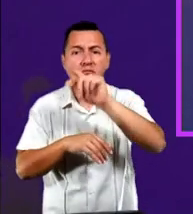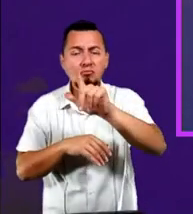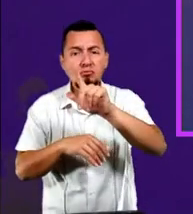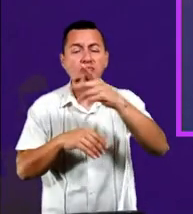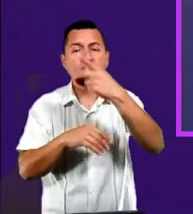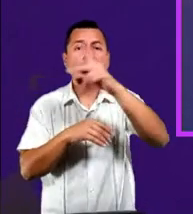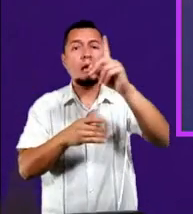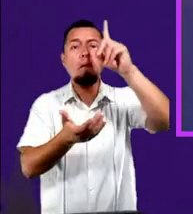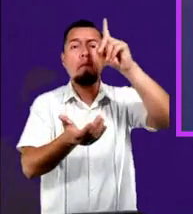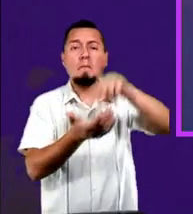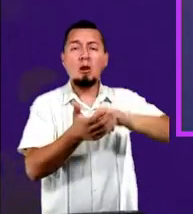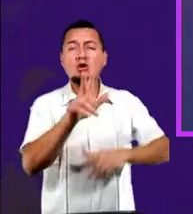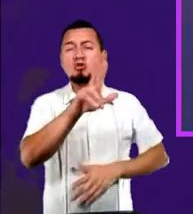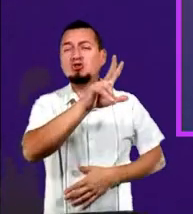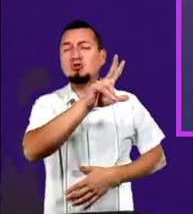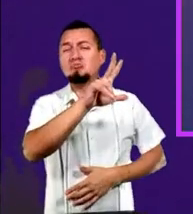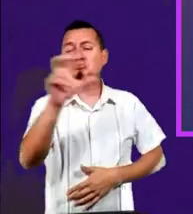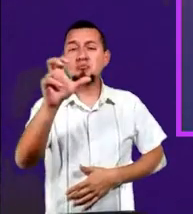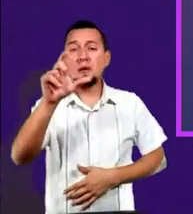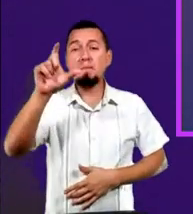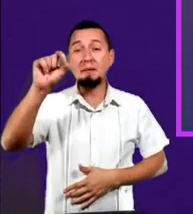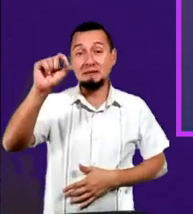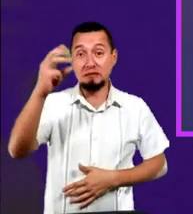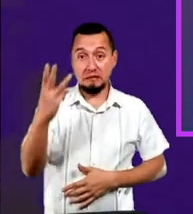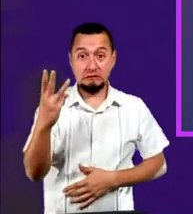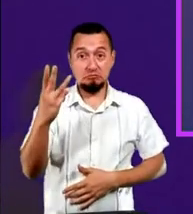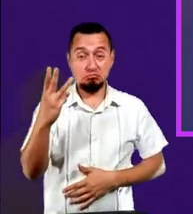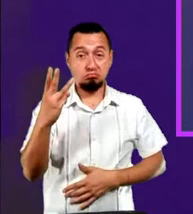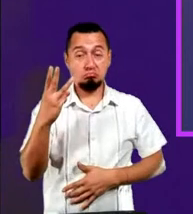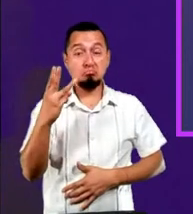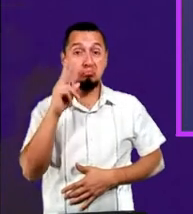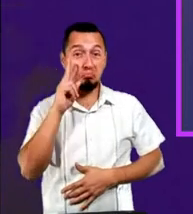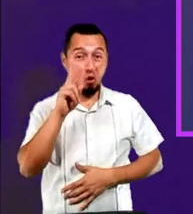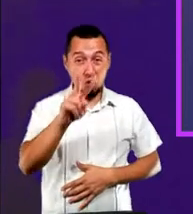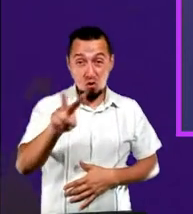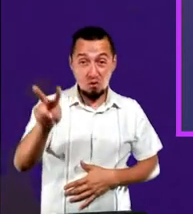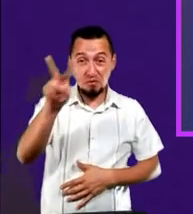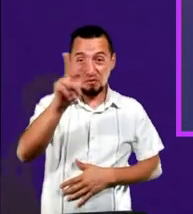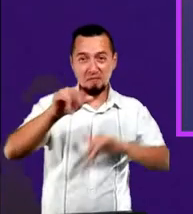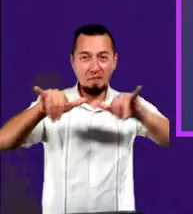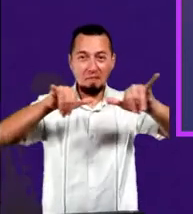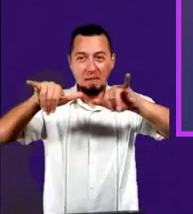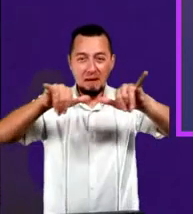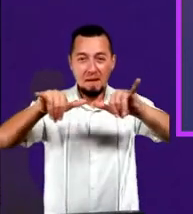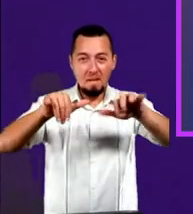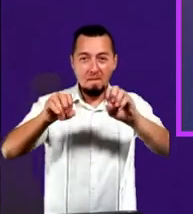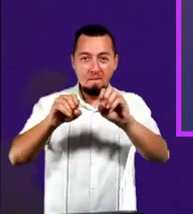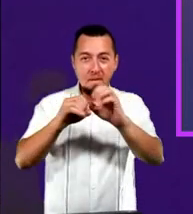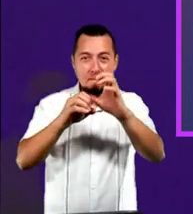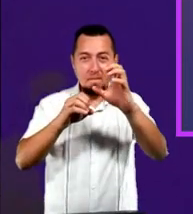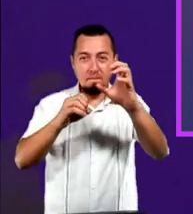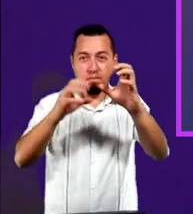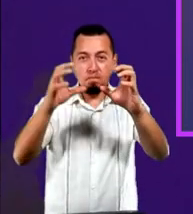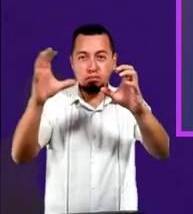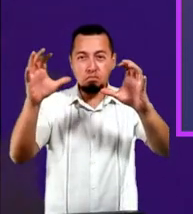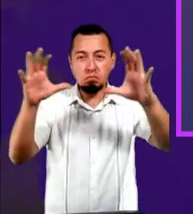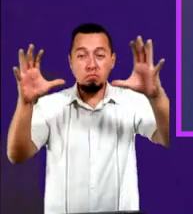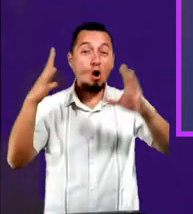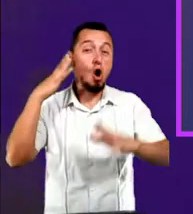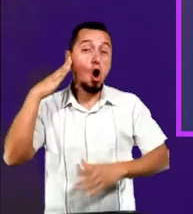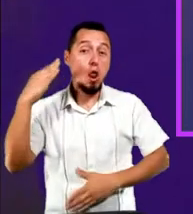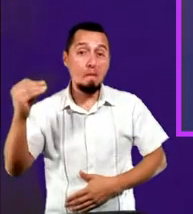1823. Evidentemente, allá aparecía todavía Colima, aparecía lo que hoy es el